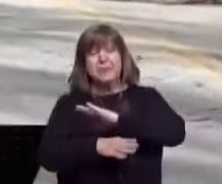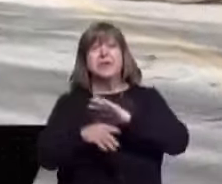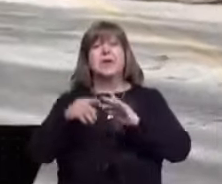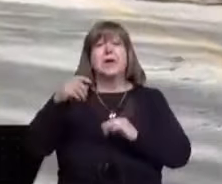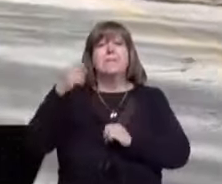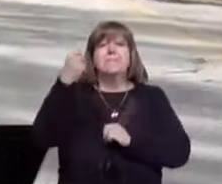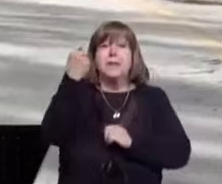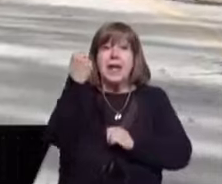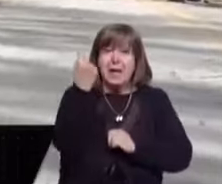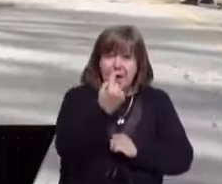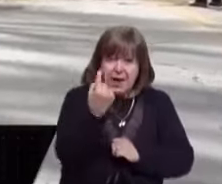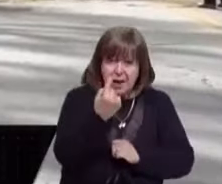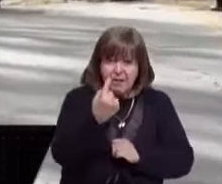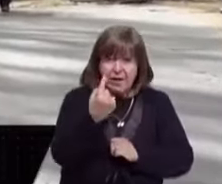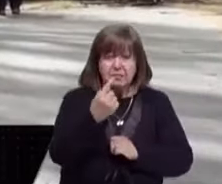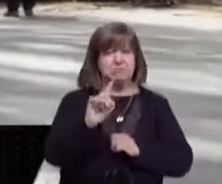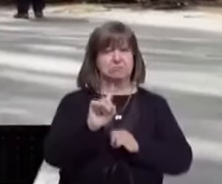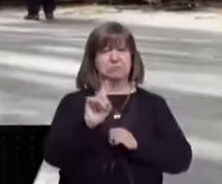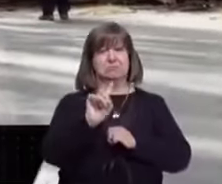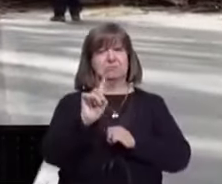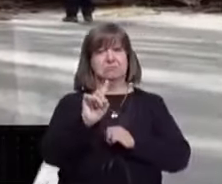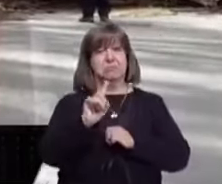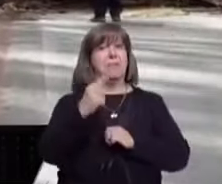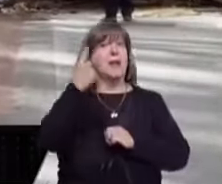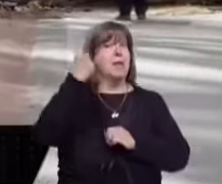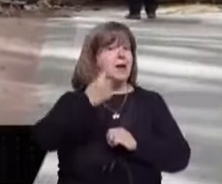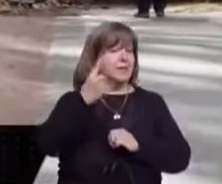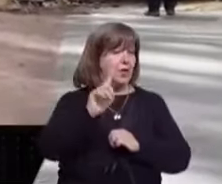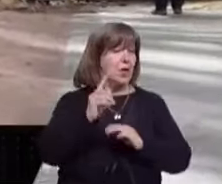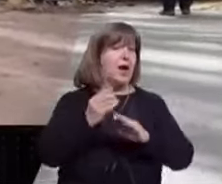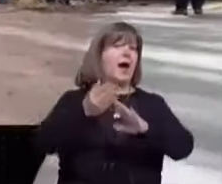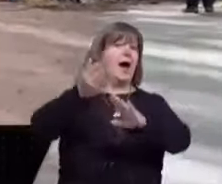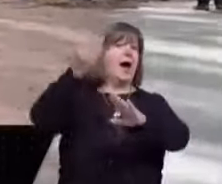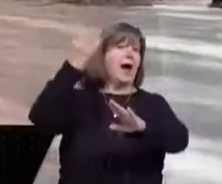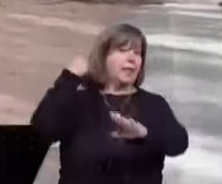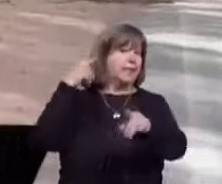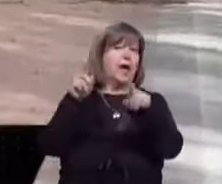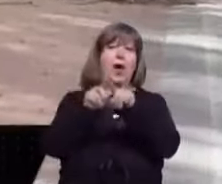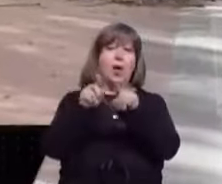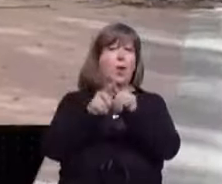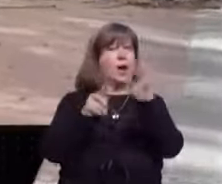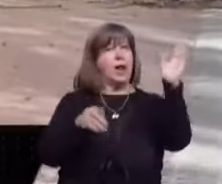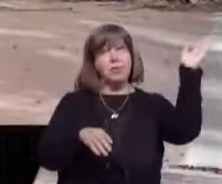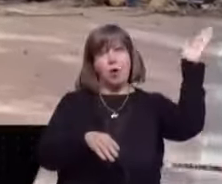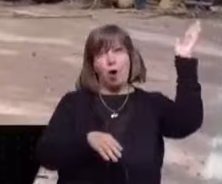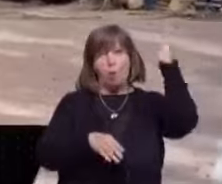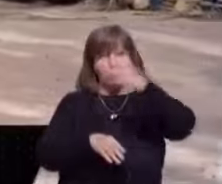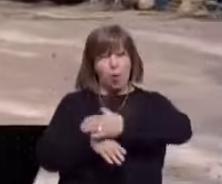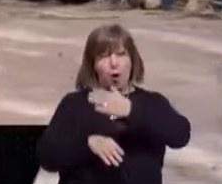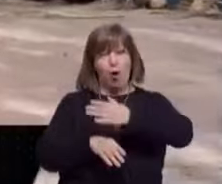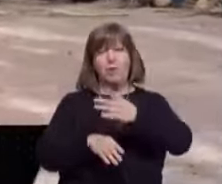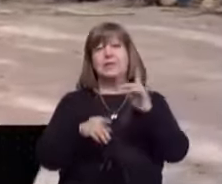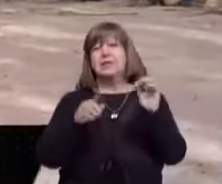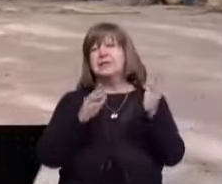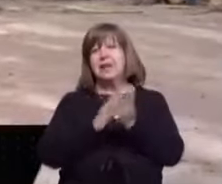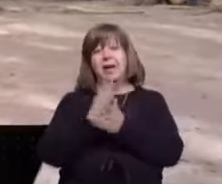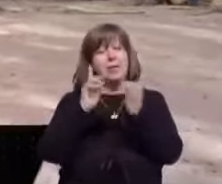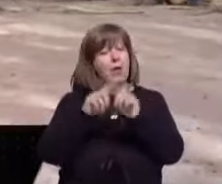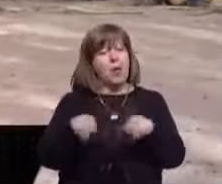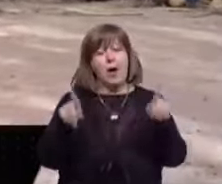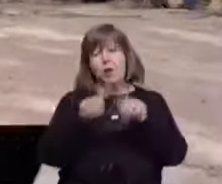la primera vez que cae un árbol en este sector, hemos cubierto en otras oportunidades. Y bueno, siempre pasa lo